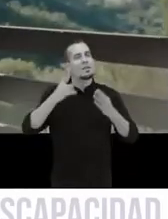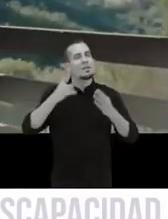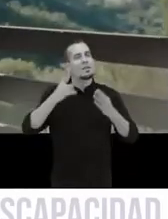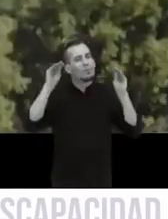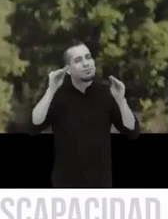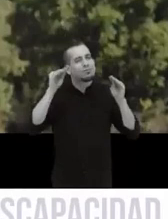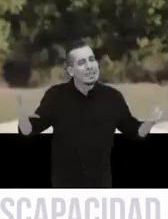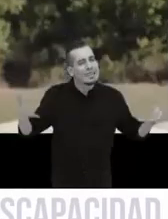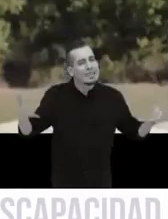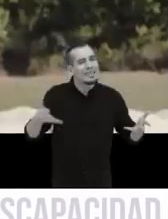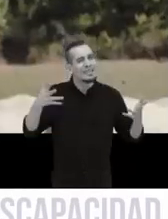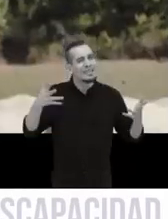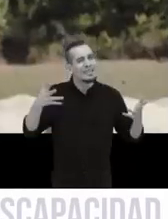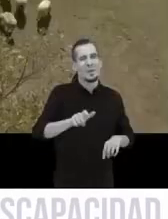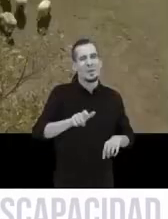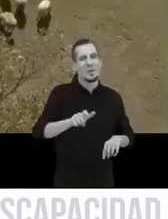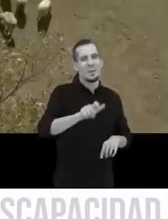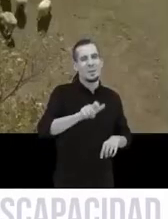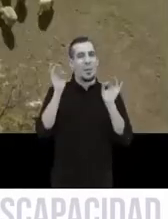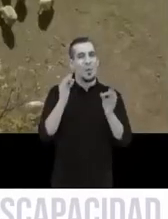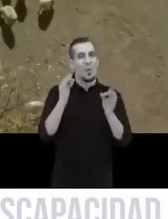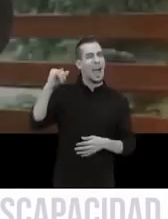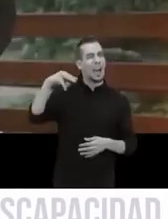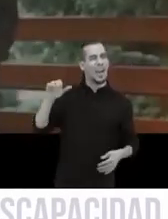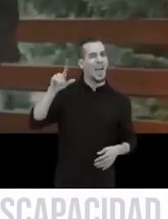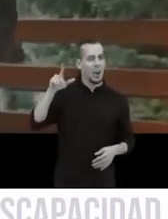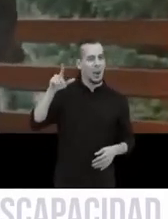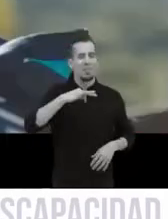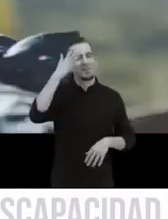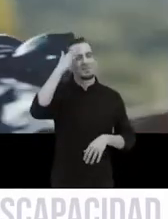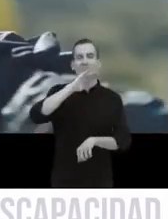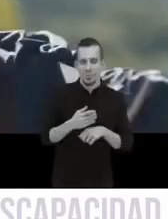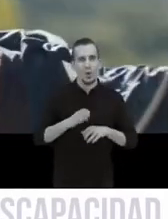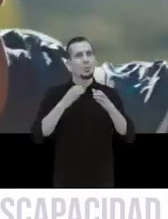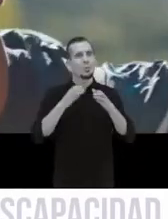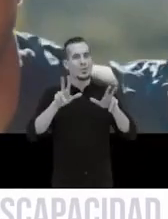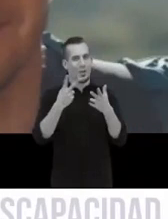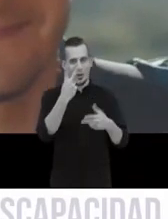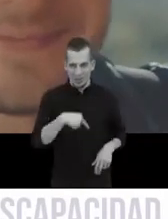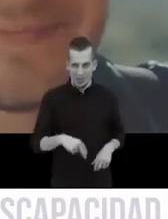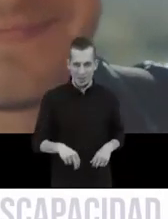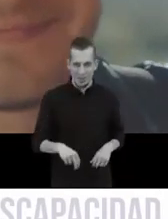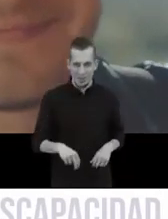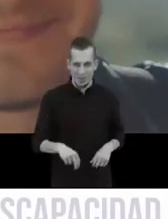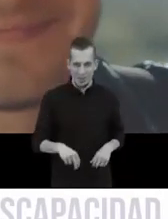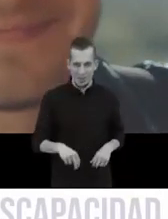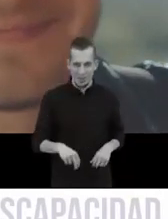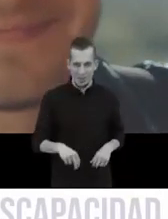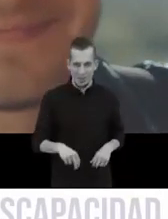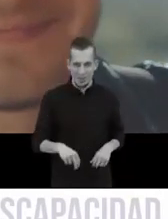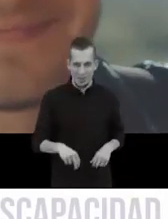impulsamos la formación en nuevas tecnologías para que más personas como danielle sean lo que quieren ser grupo social 11